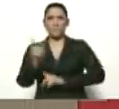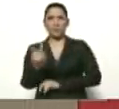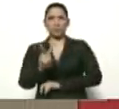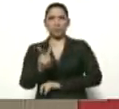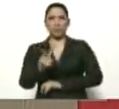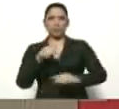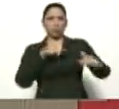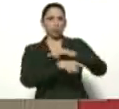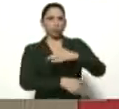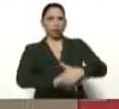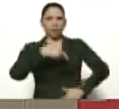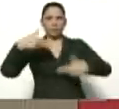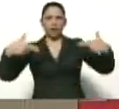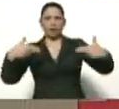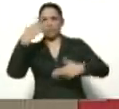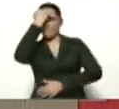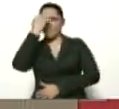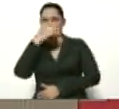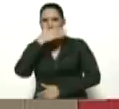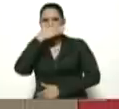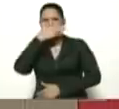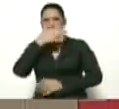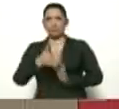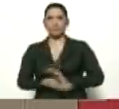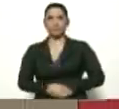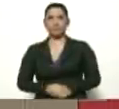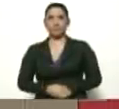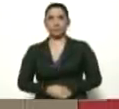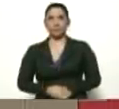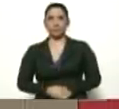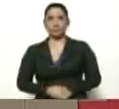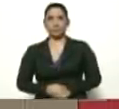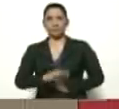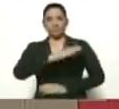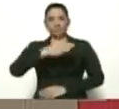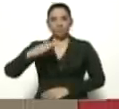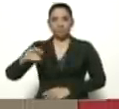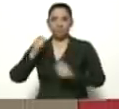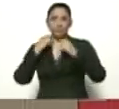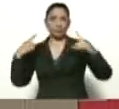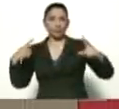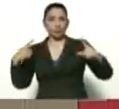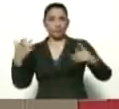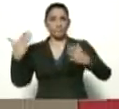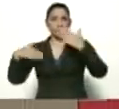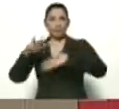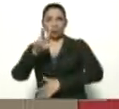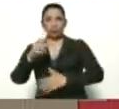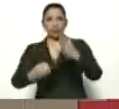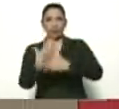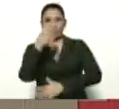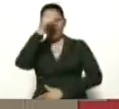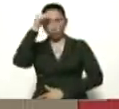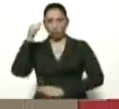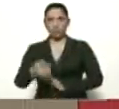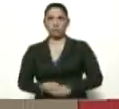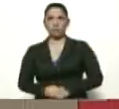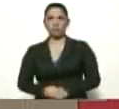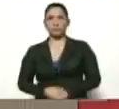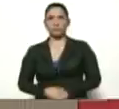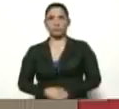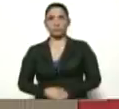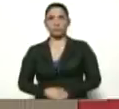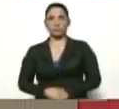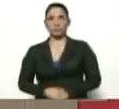incursión armada de mercenarios de sectores las costas de macuto el pasado domingo 3 de mayo